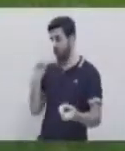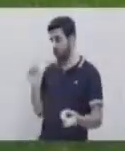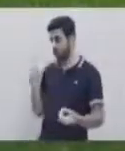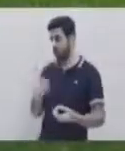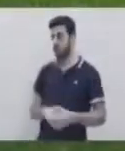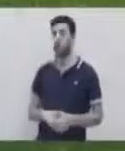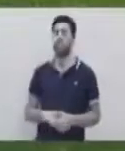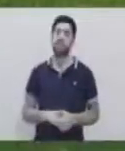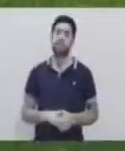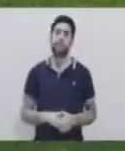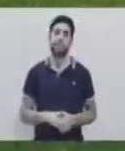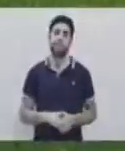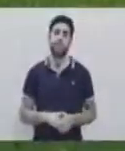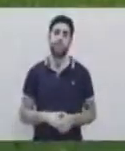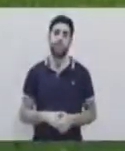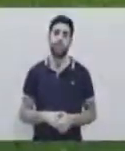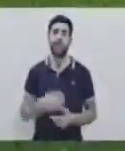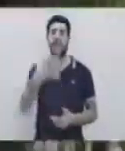hipopótamo,